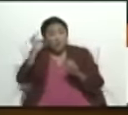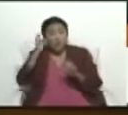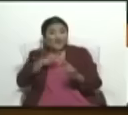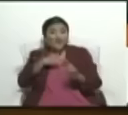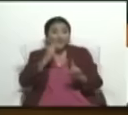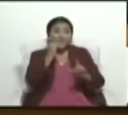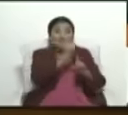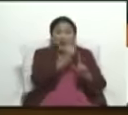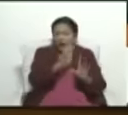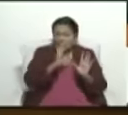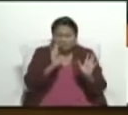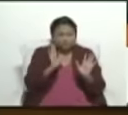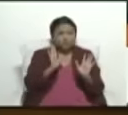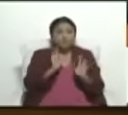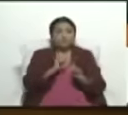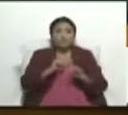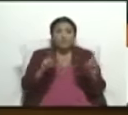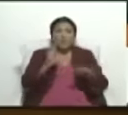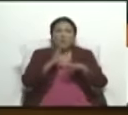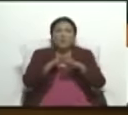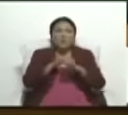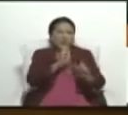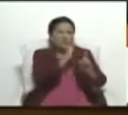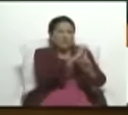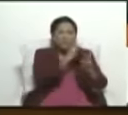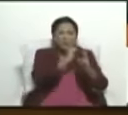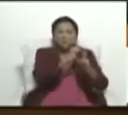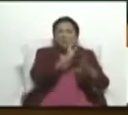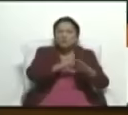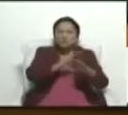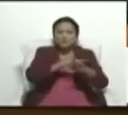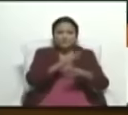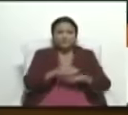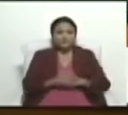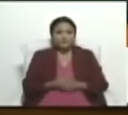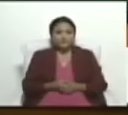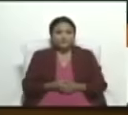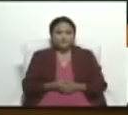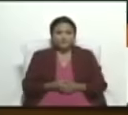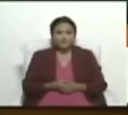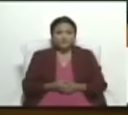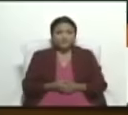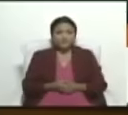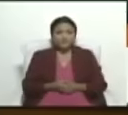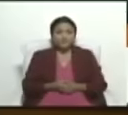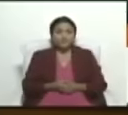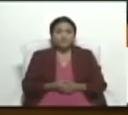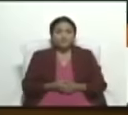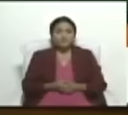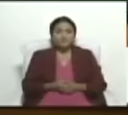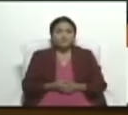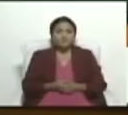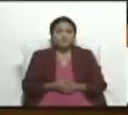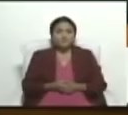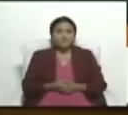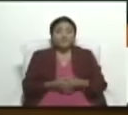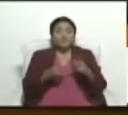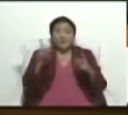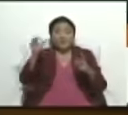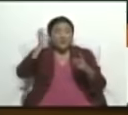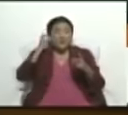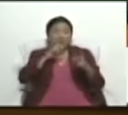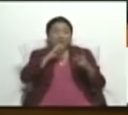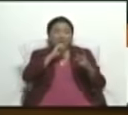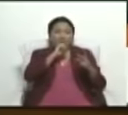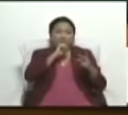por qué vas tú a atentar contra la vida de un artista del genio de Canserbero. Pues lo envidiaba,